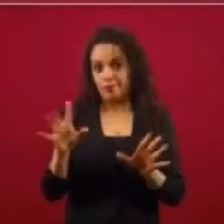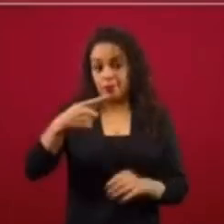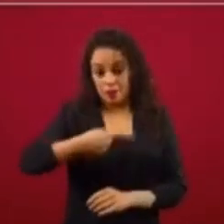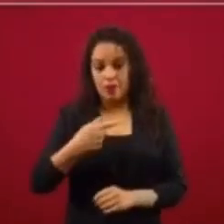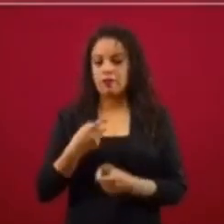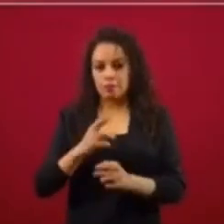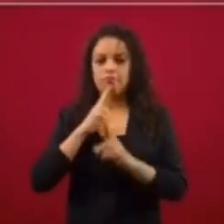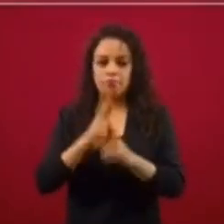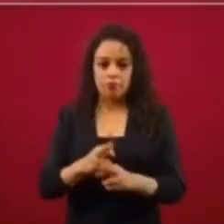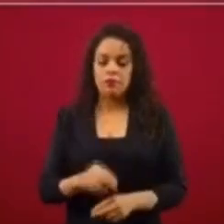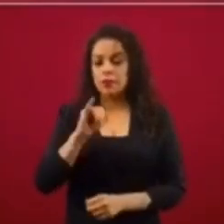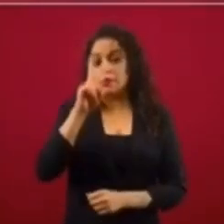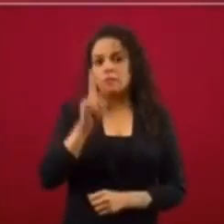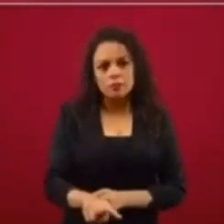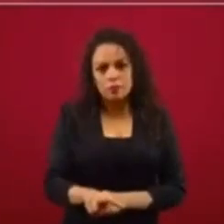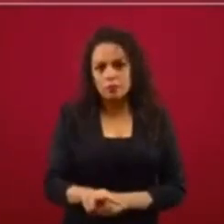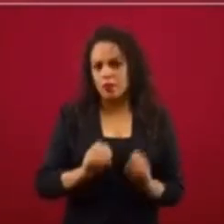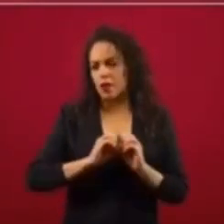que es tiempo de unidad,